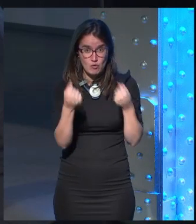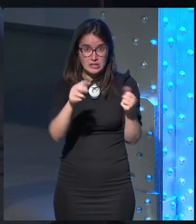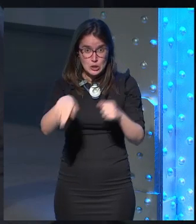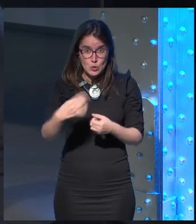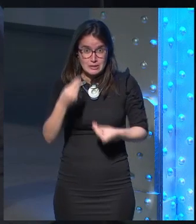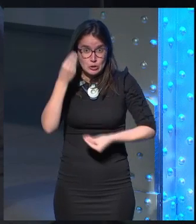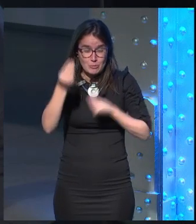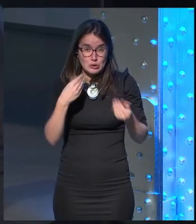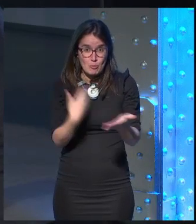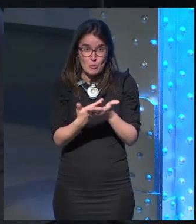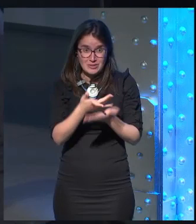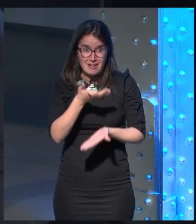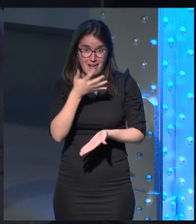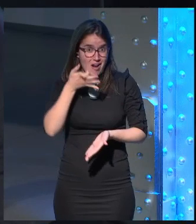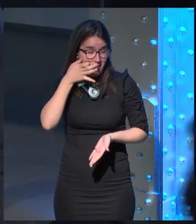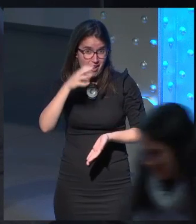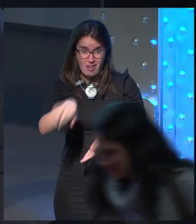que sea una propuesta en serio, la verdad.